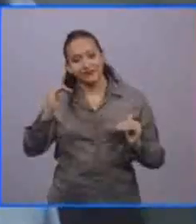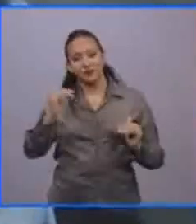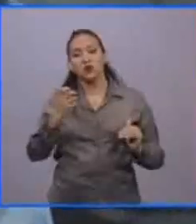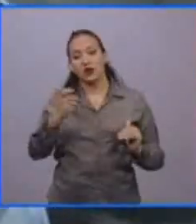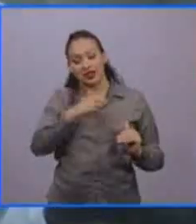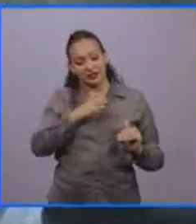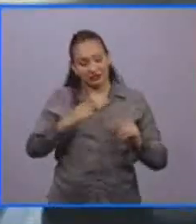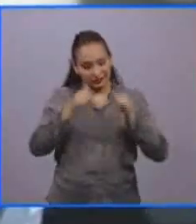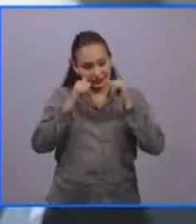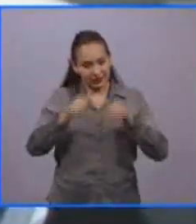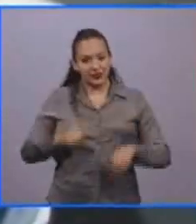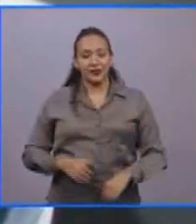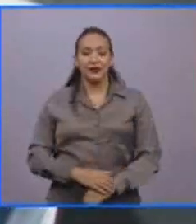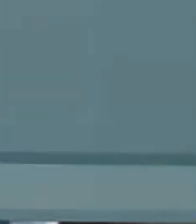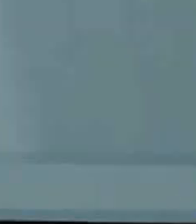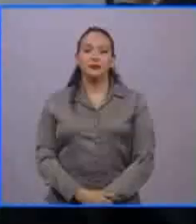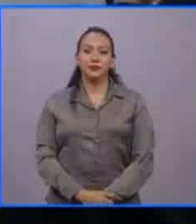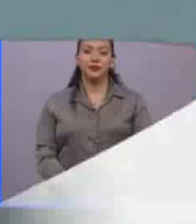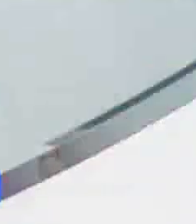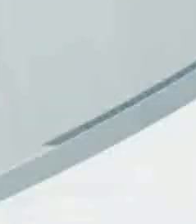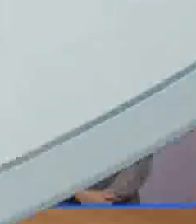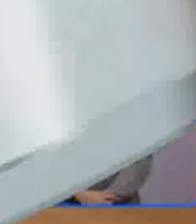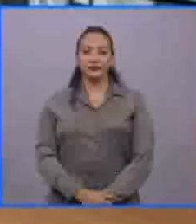la controversia.